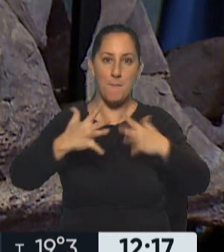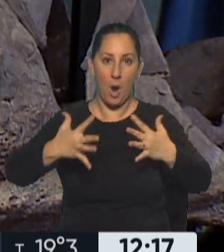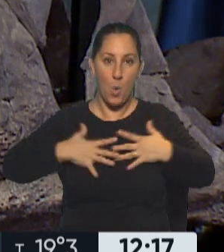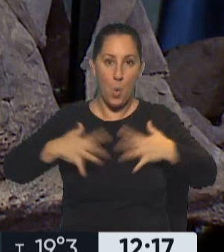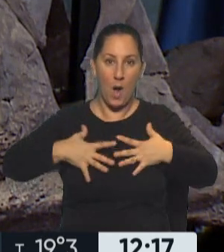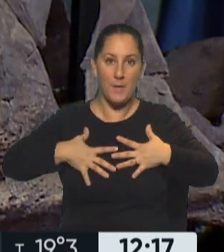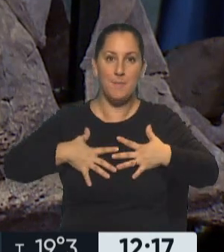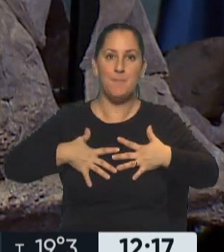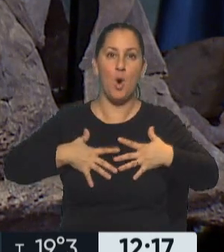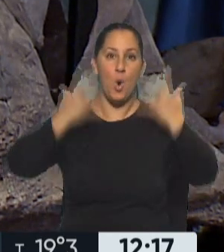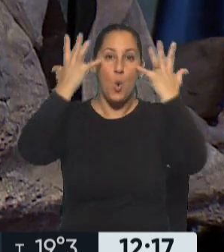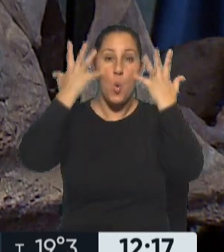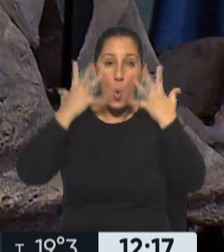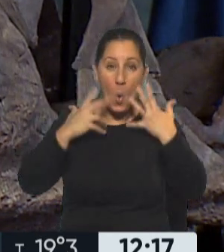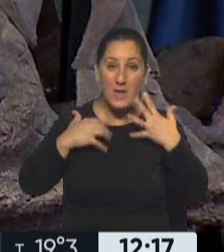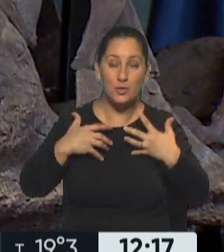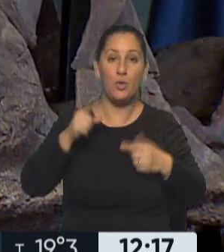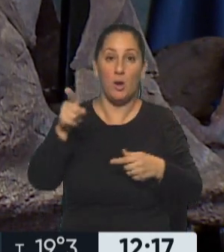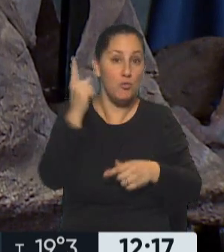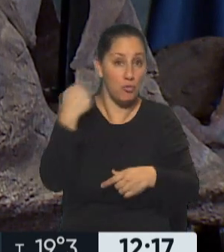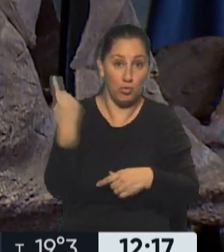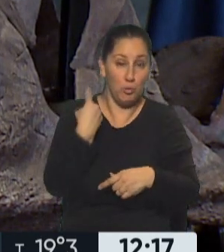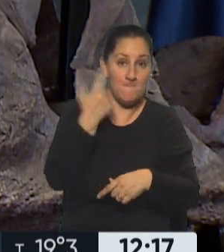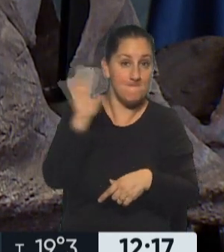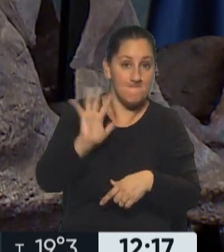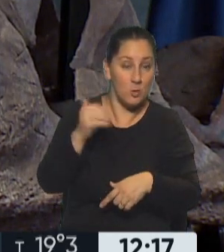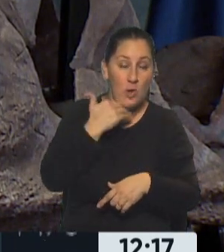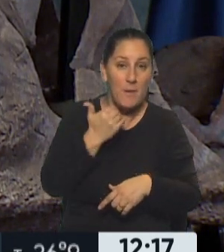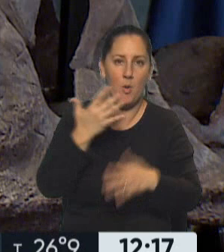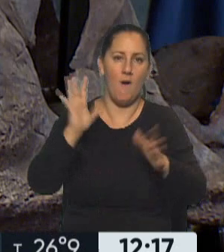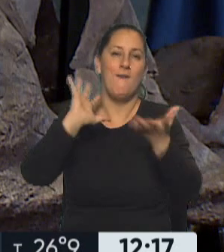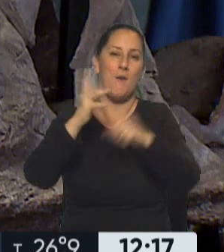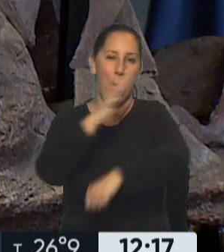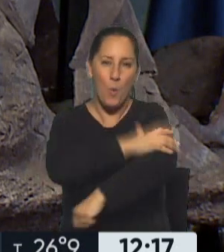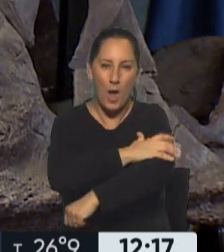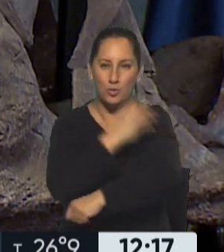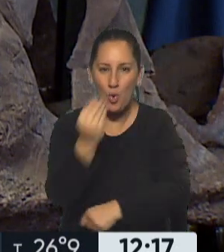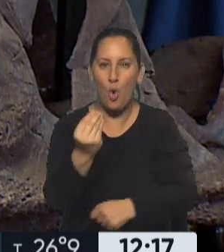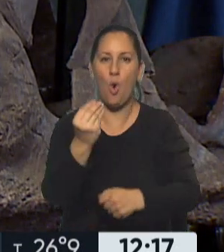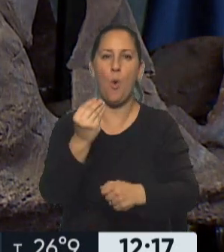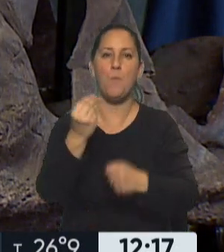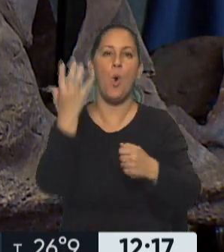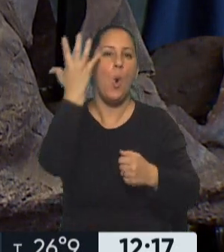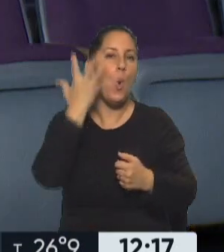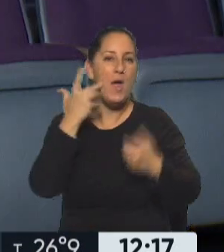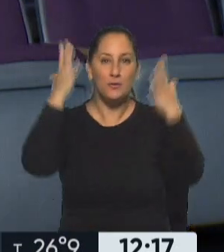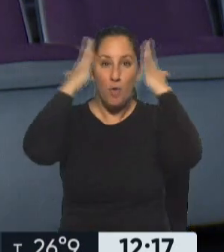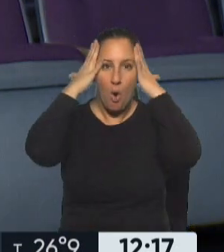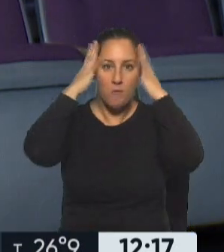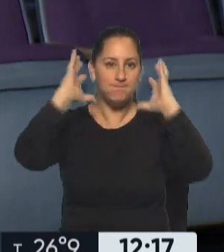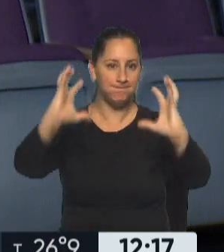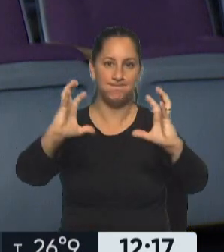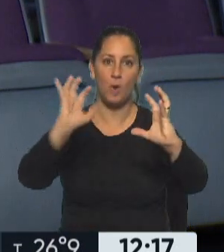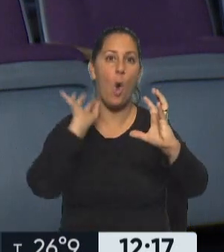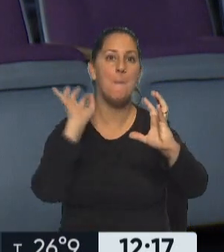partes del esqueleto de estos dinosaurios que desconocíamos como por ejemplo los brazos y los cráneos bastante completo bueno